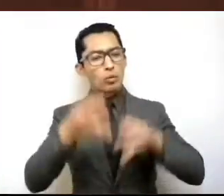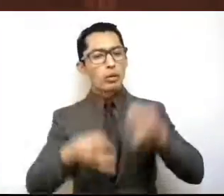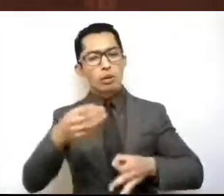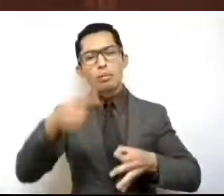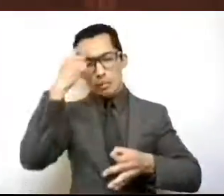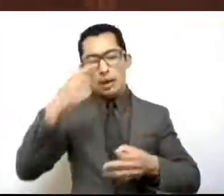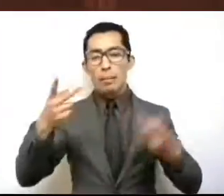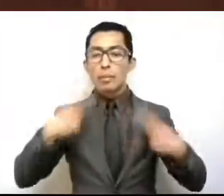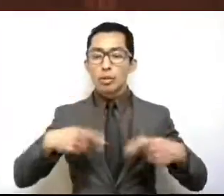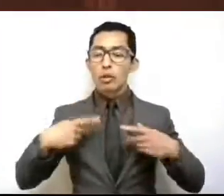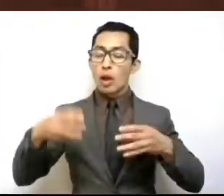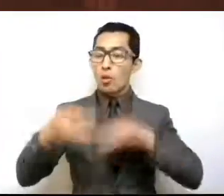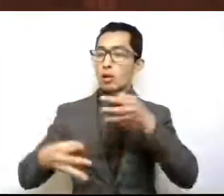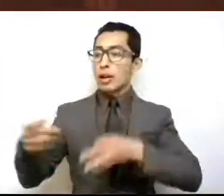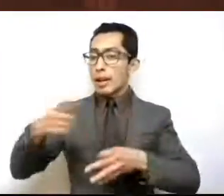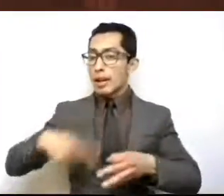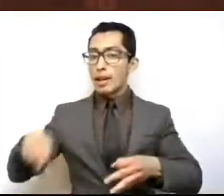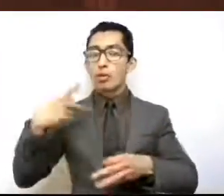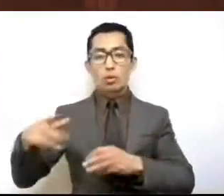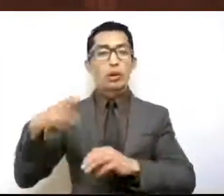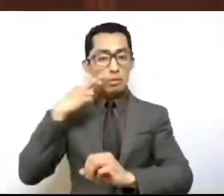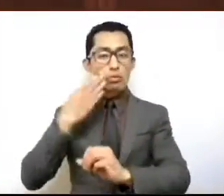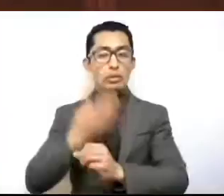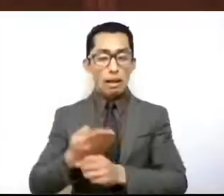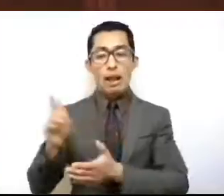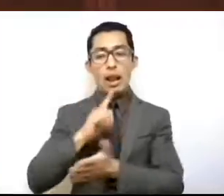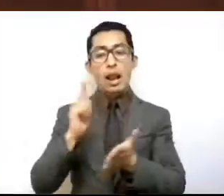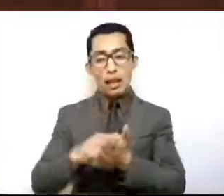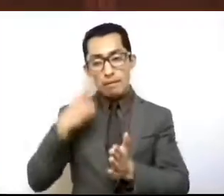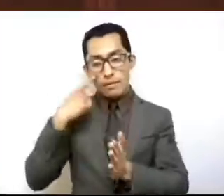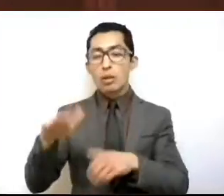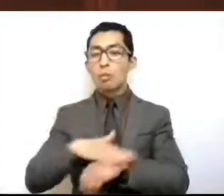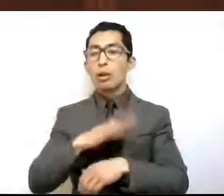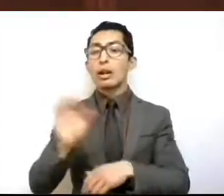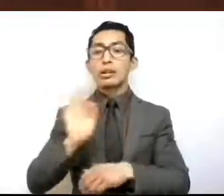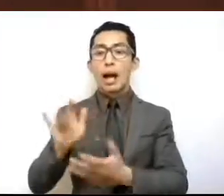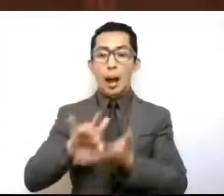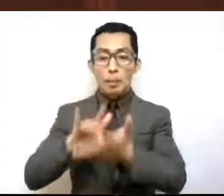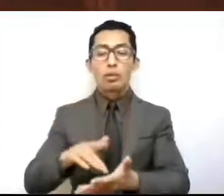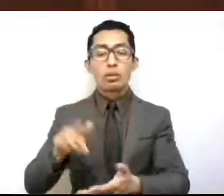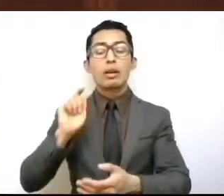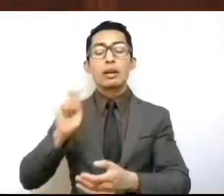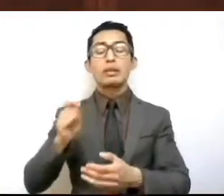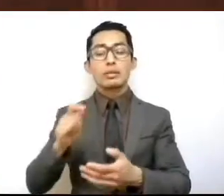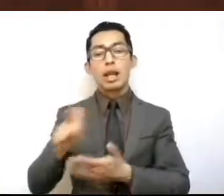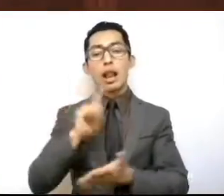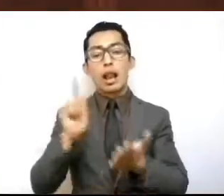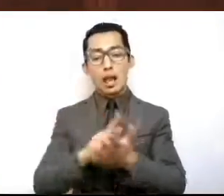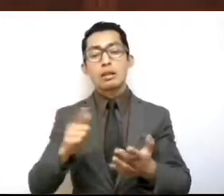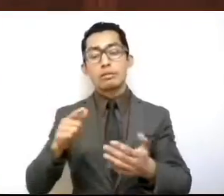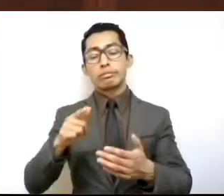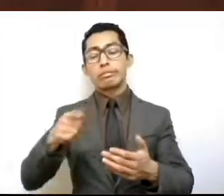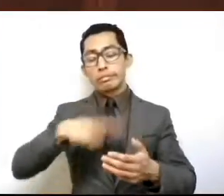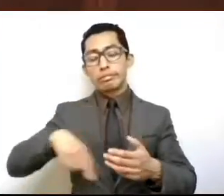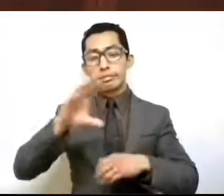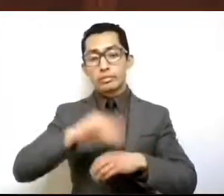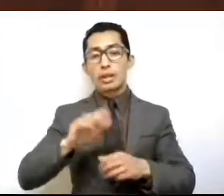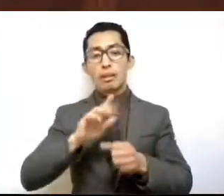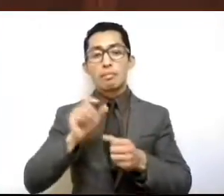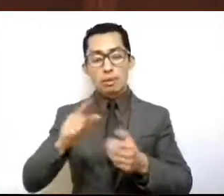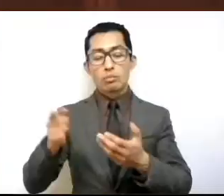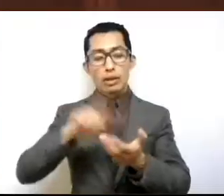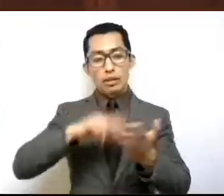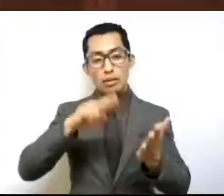personas jurídicas tengan responsabilidad legal por su participación en delitos tipificados con arreglo a lo que la propia